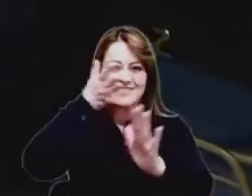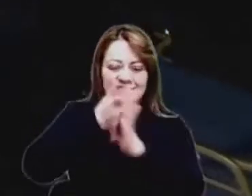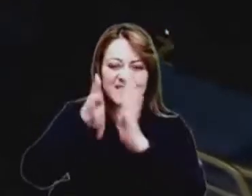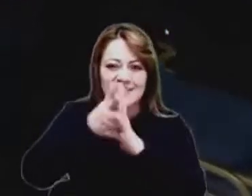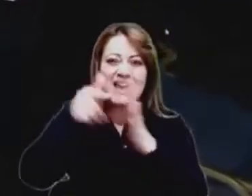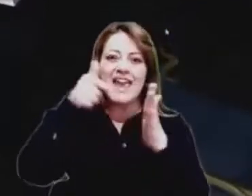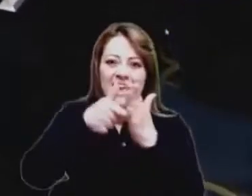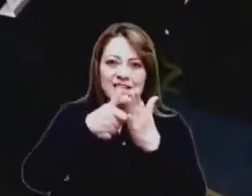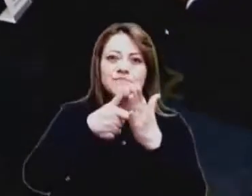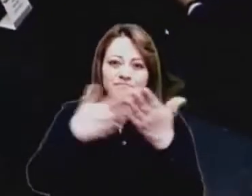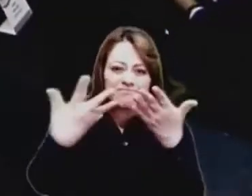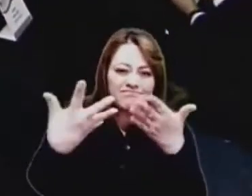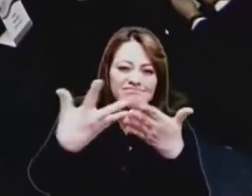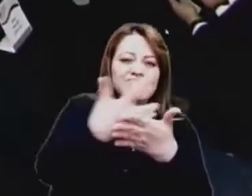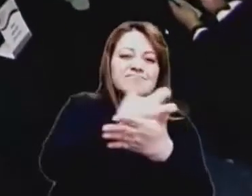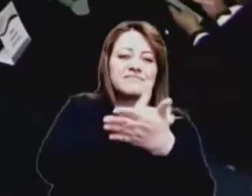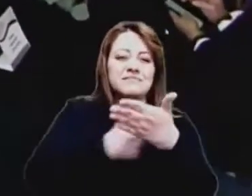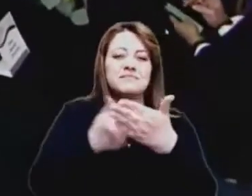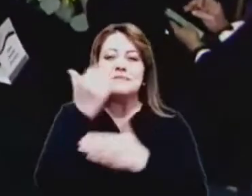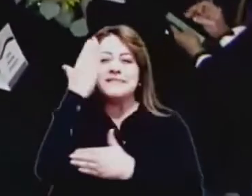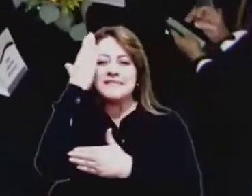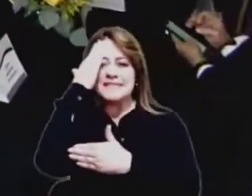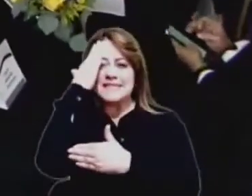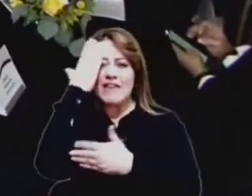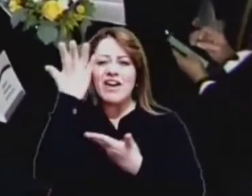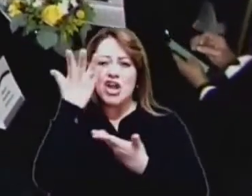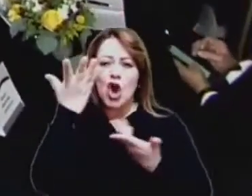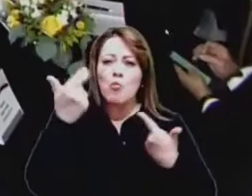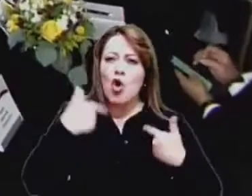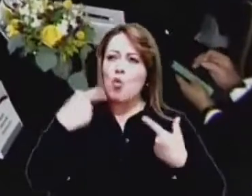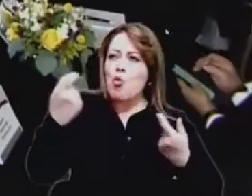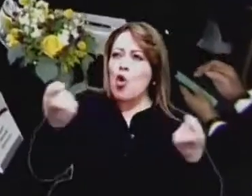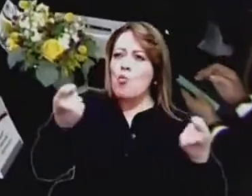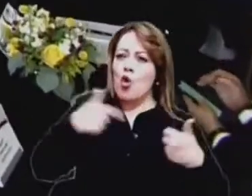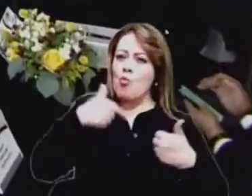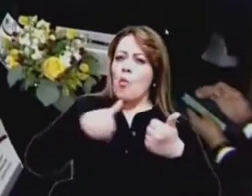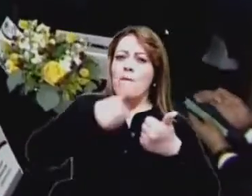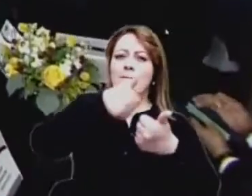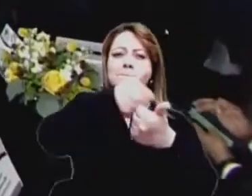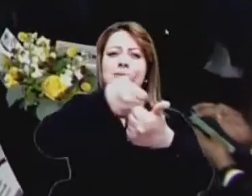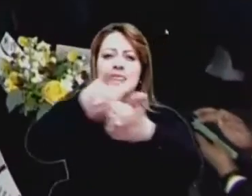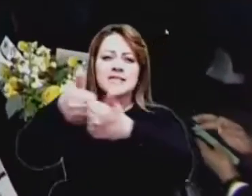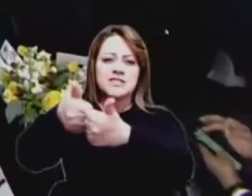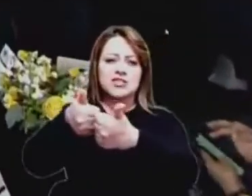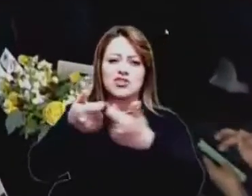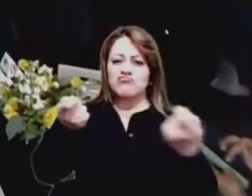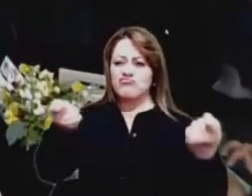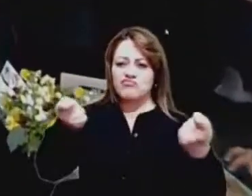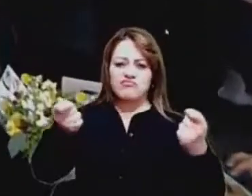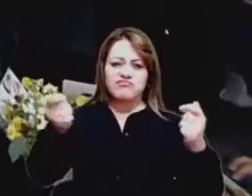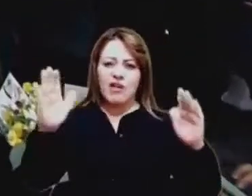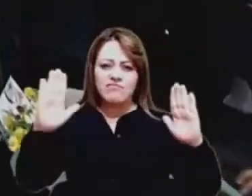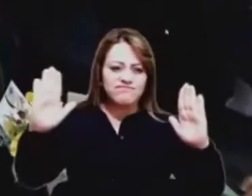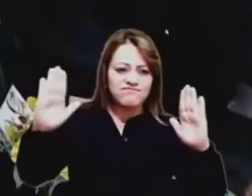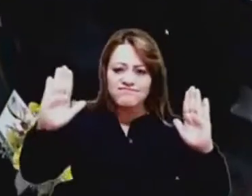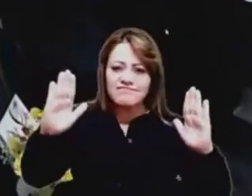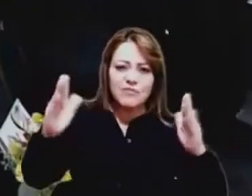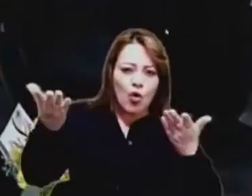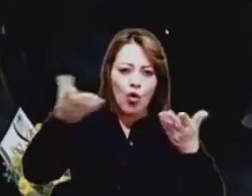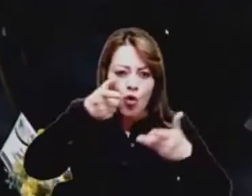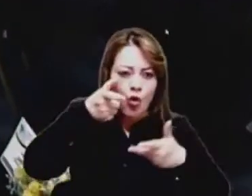para buscar y emprender esa función de mediación nosotros entonces encontramos que de esos